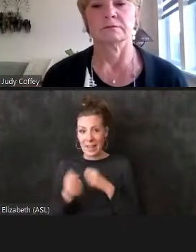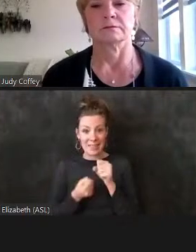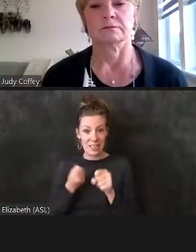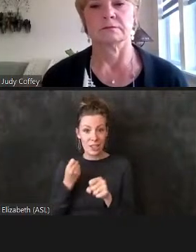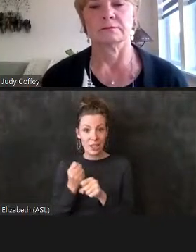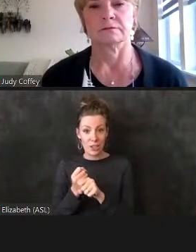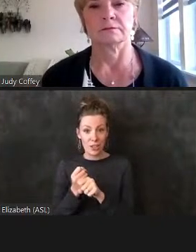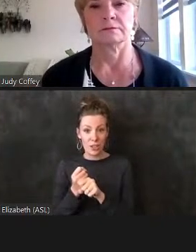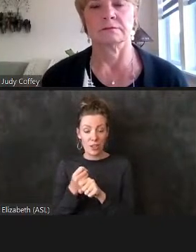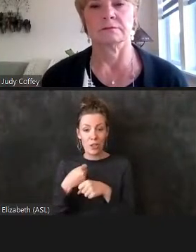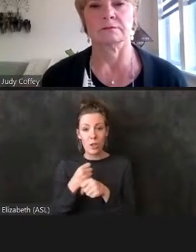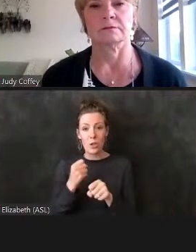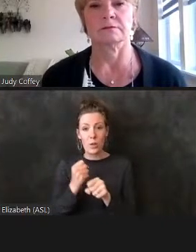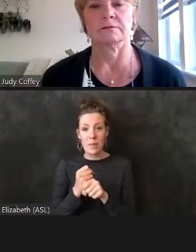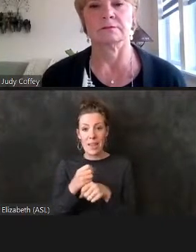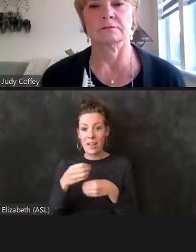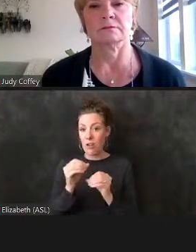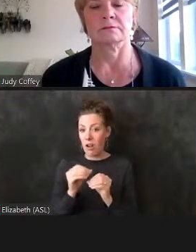el último año,